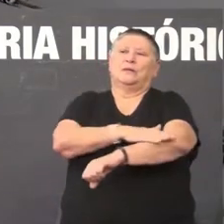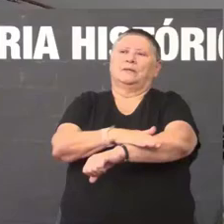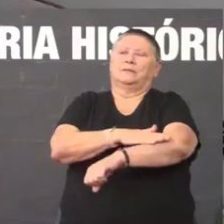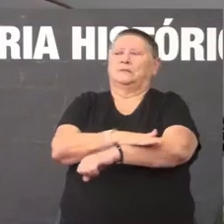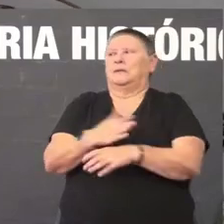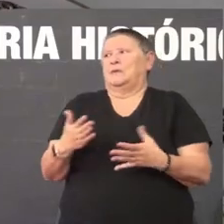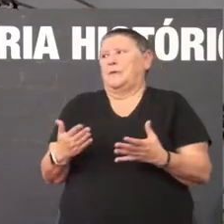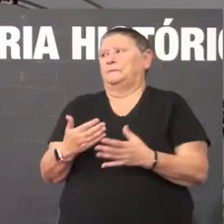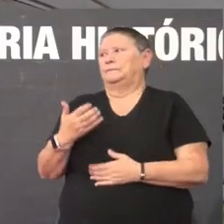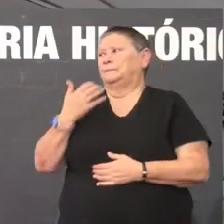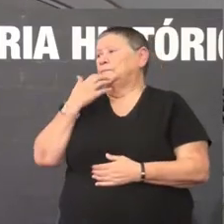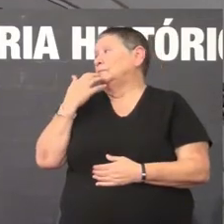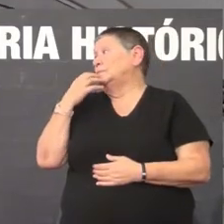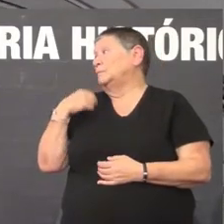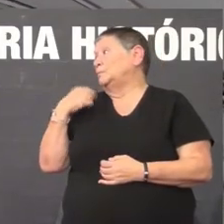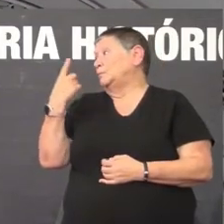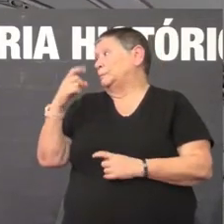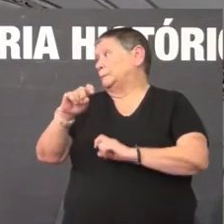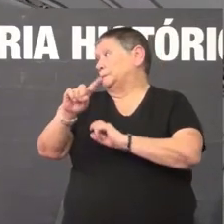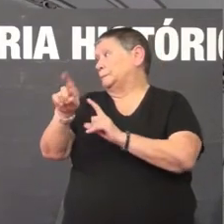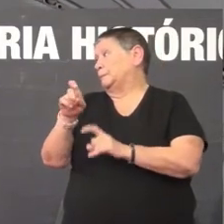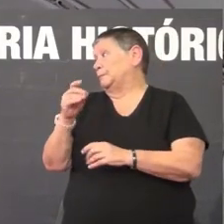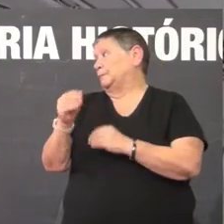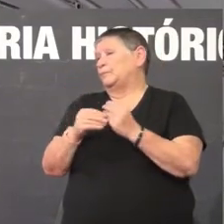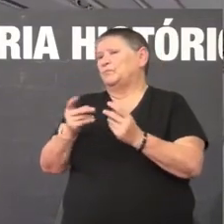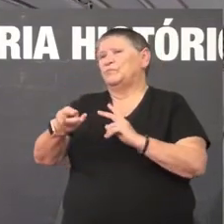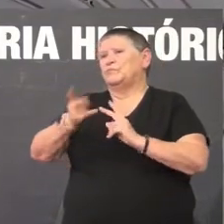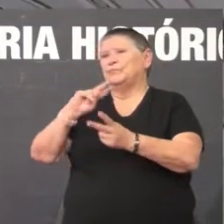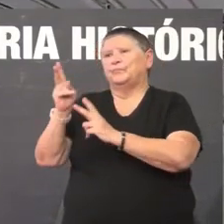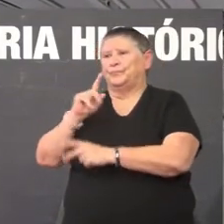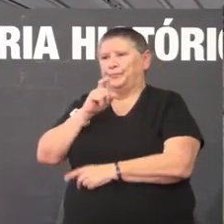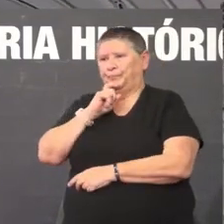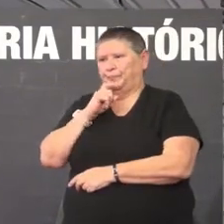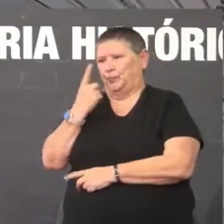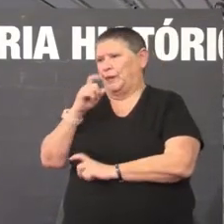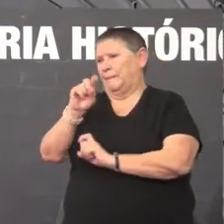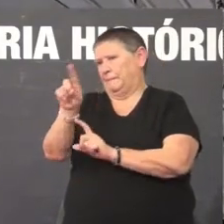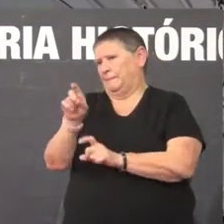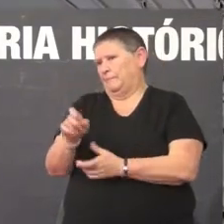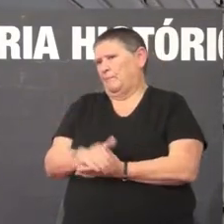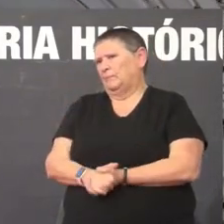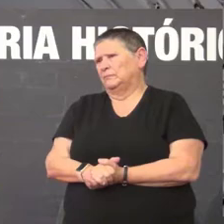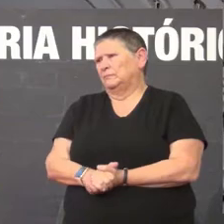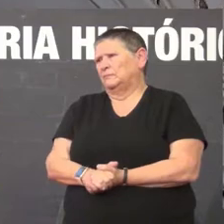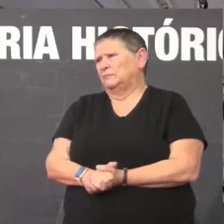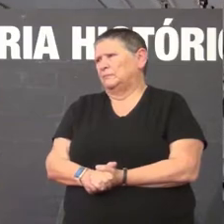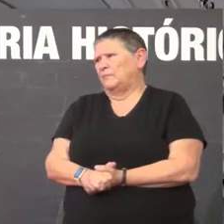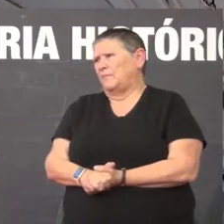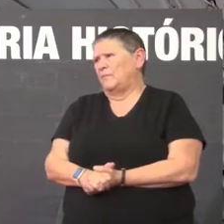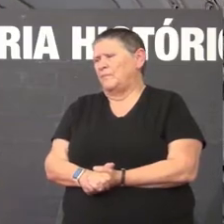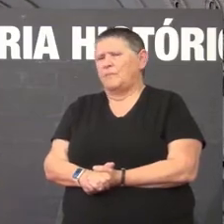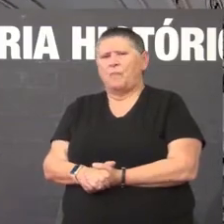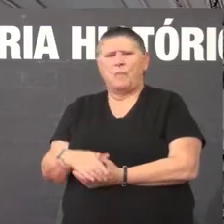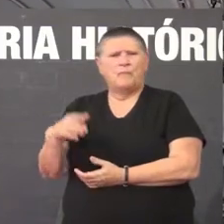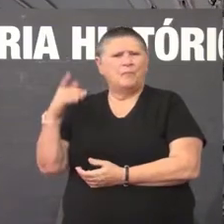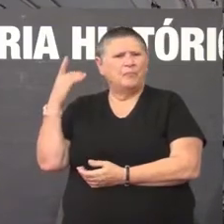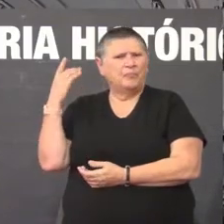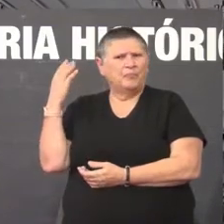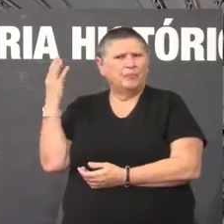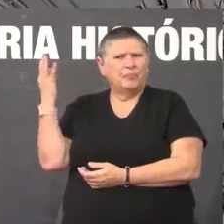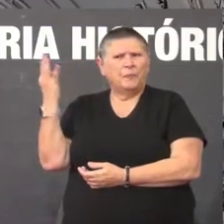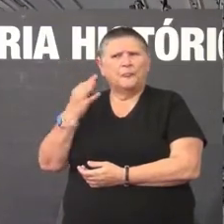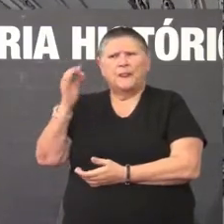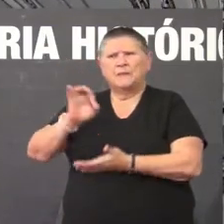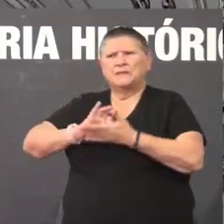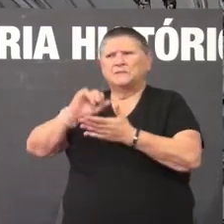a hacer una pregunta de la cual no tengo mucha respuesta. ¿Debe el servicio secreto proteger al...